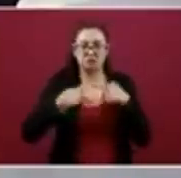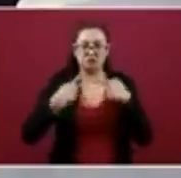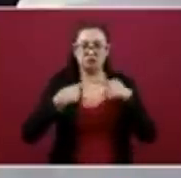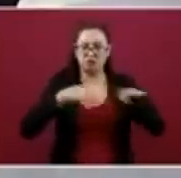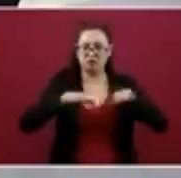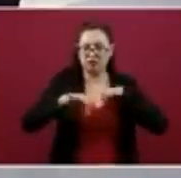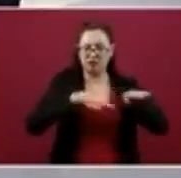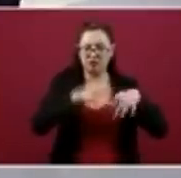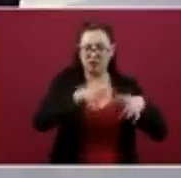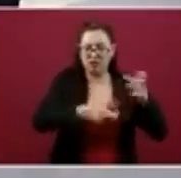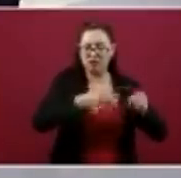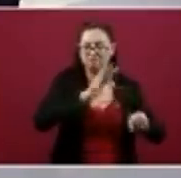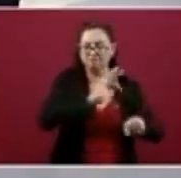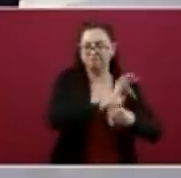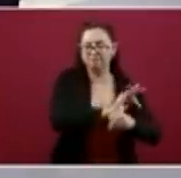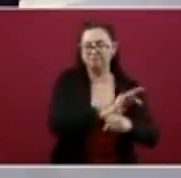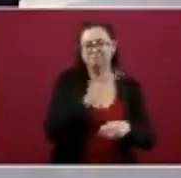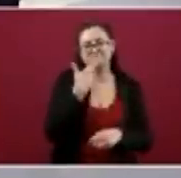mismo en el caso de la carne.